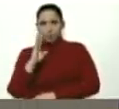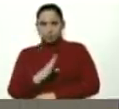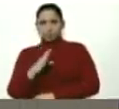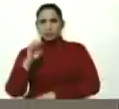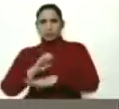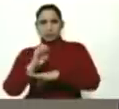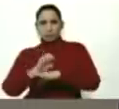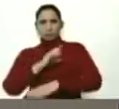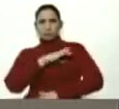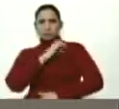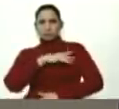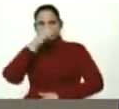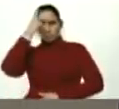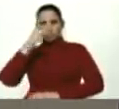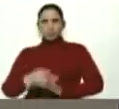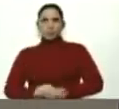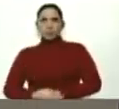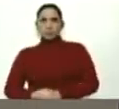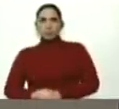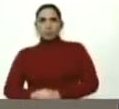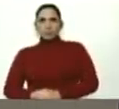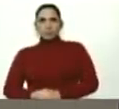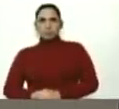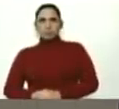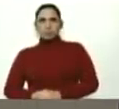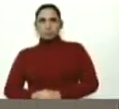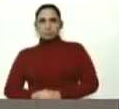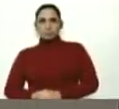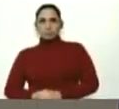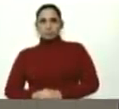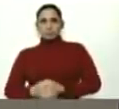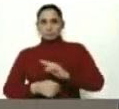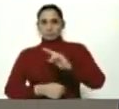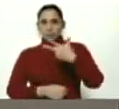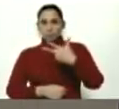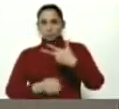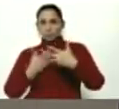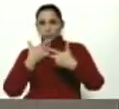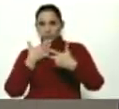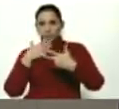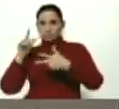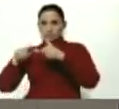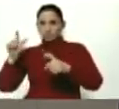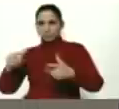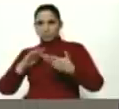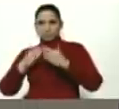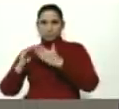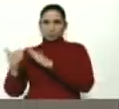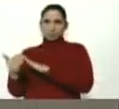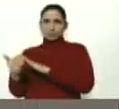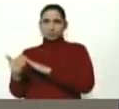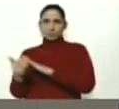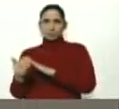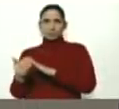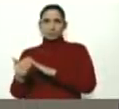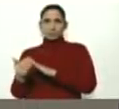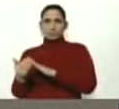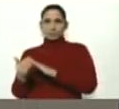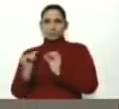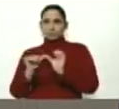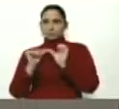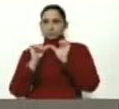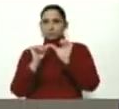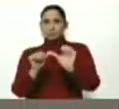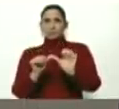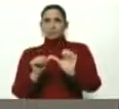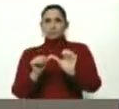Ecuador, de Chile, de Perú. En tercer lugar, los casos comunitarios que prenden de manera persistente